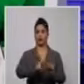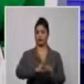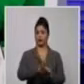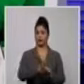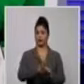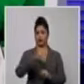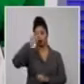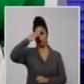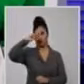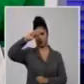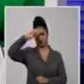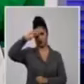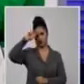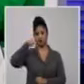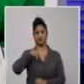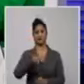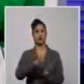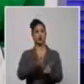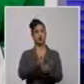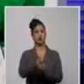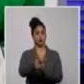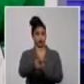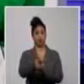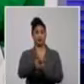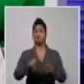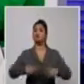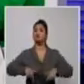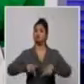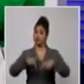se mantienen activos también una cifra elevada,